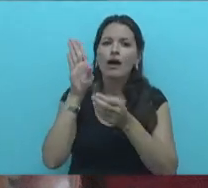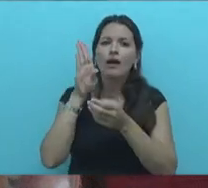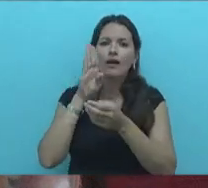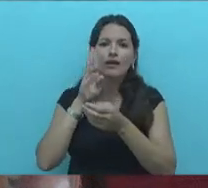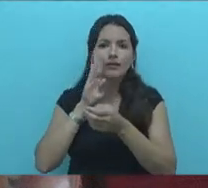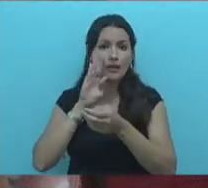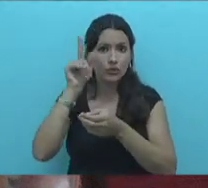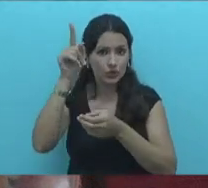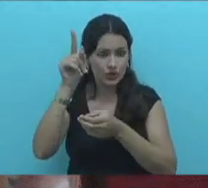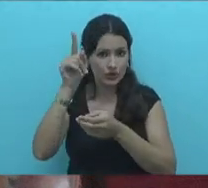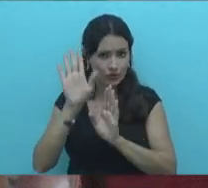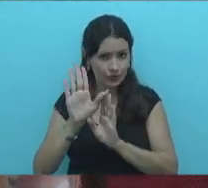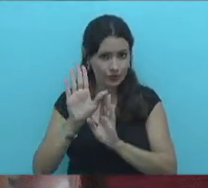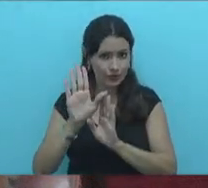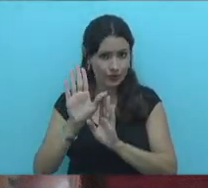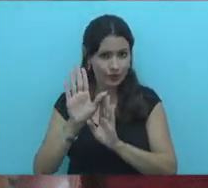Unidos.